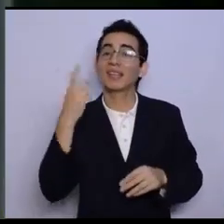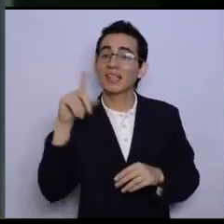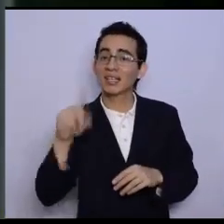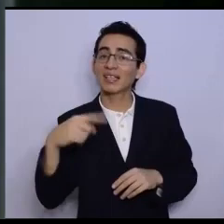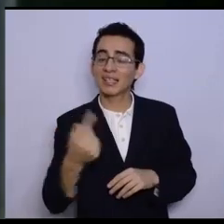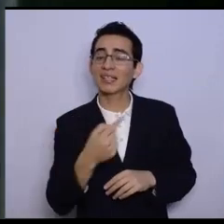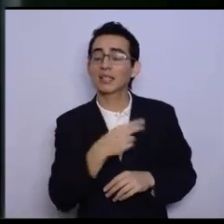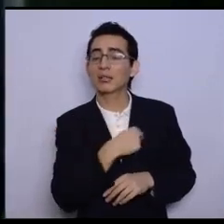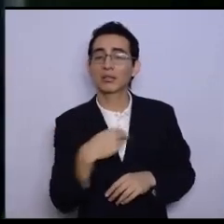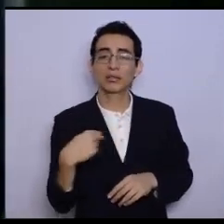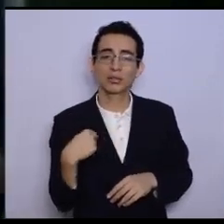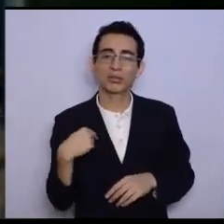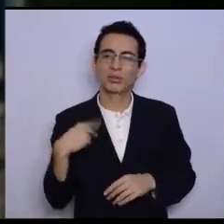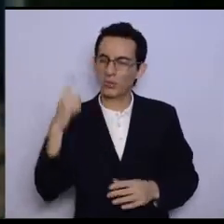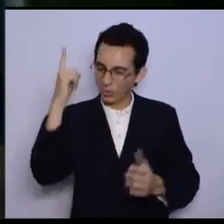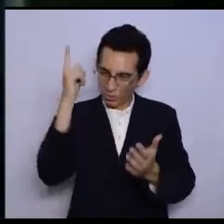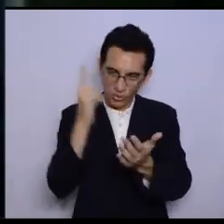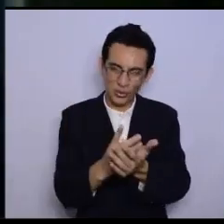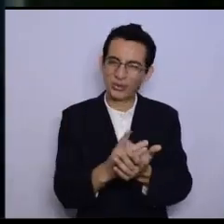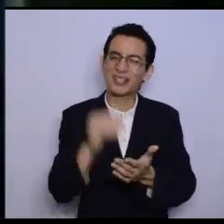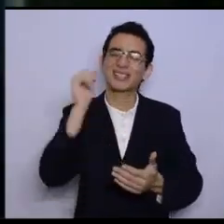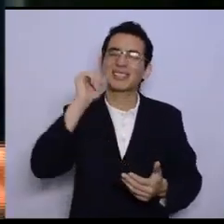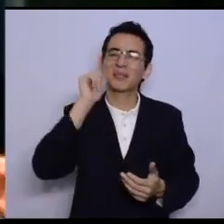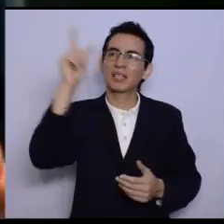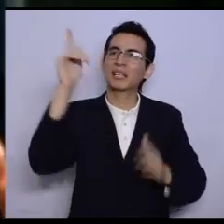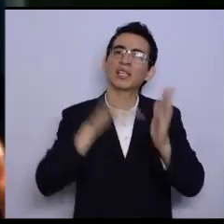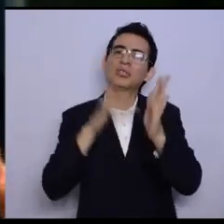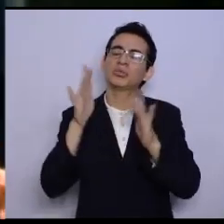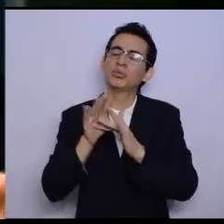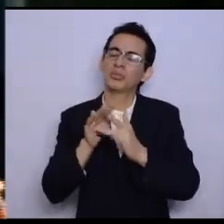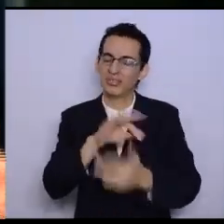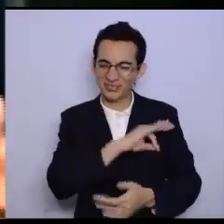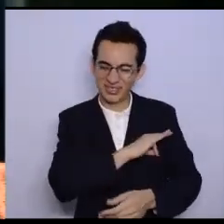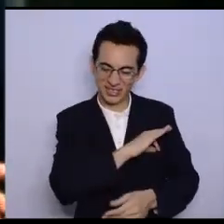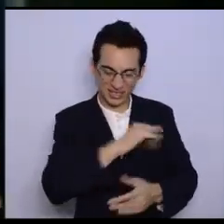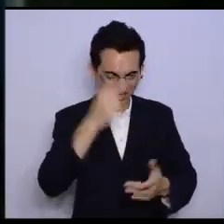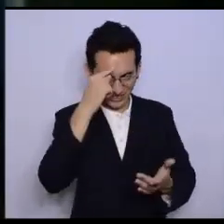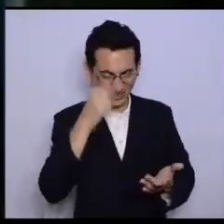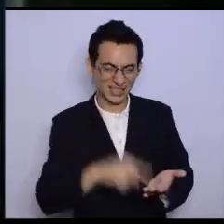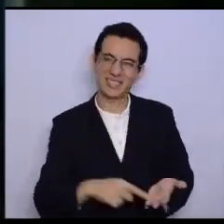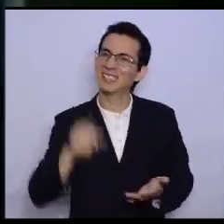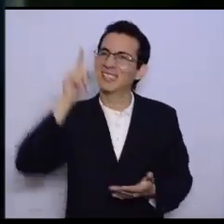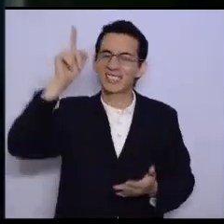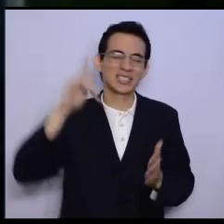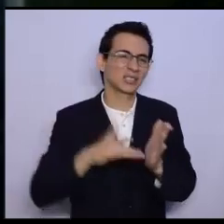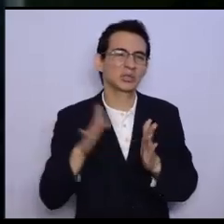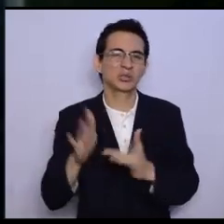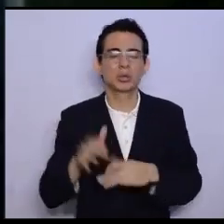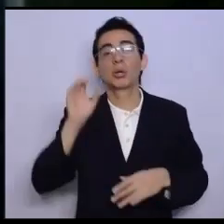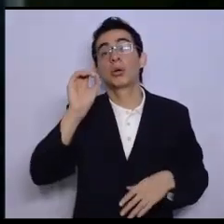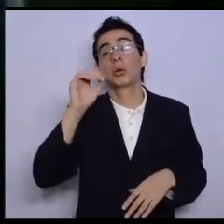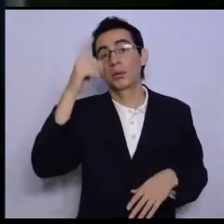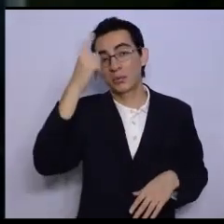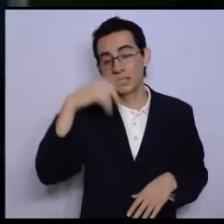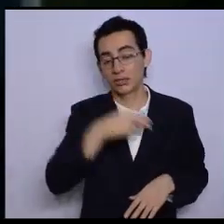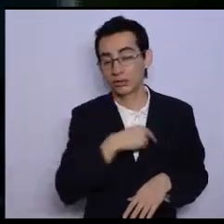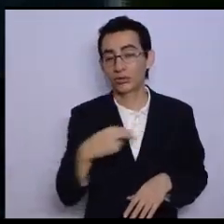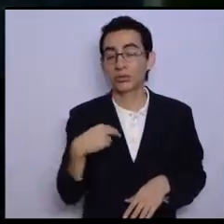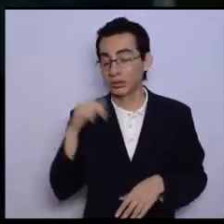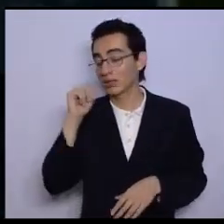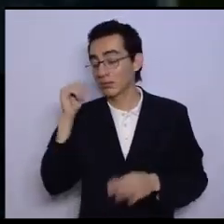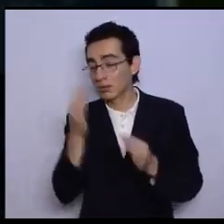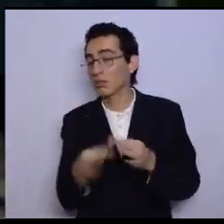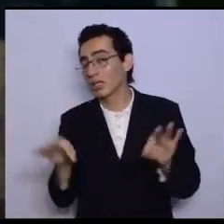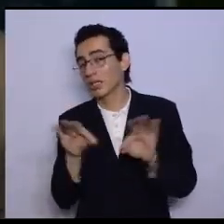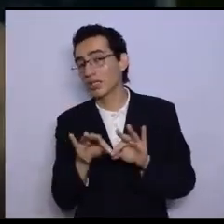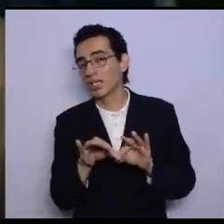único refugio, o para que nuestra fe crezca, qué sé yo, o para que aprendamos cierta lección de